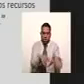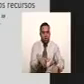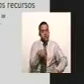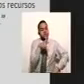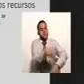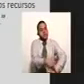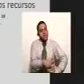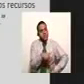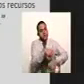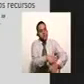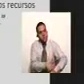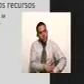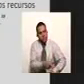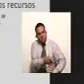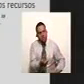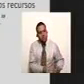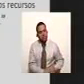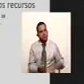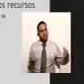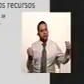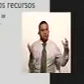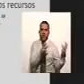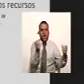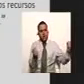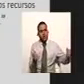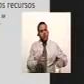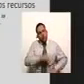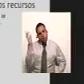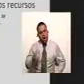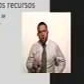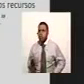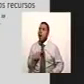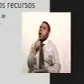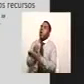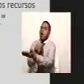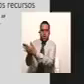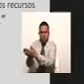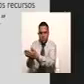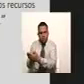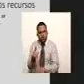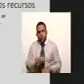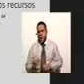al transportador, convirtiendo las tractomulas en bodegas para no pagar los costos de bodegaje en puerto.